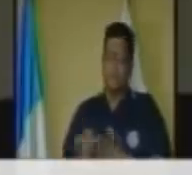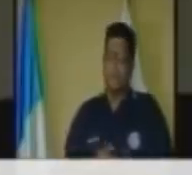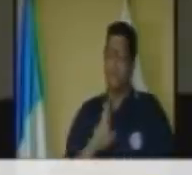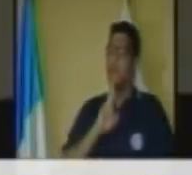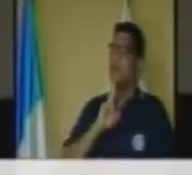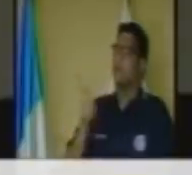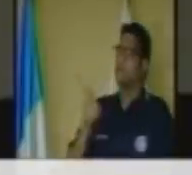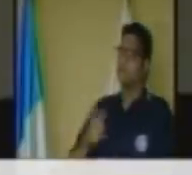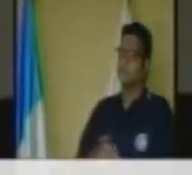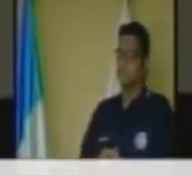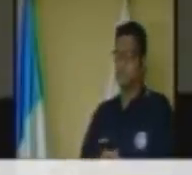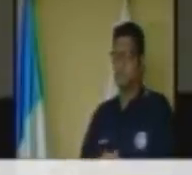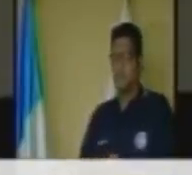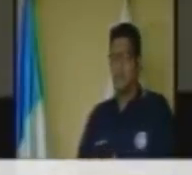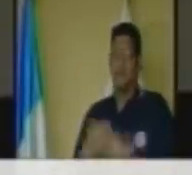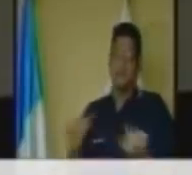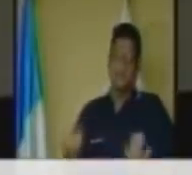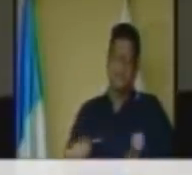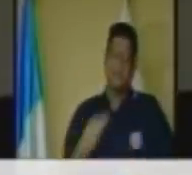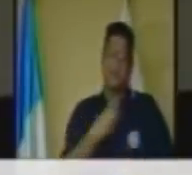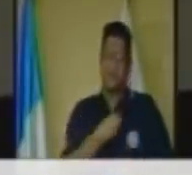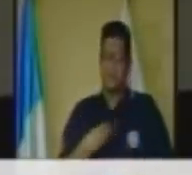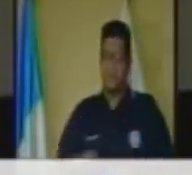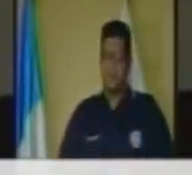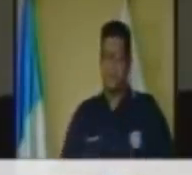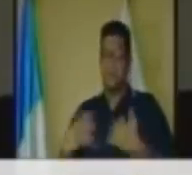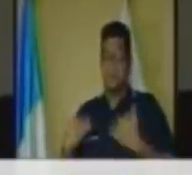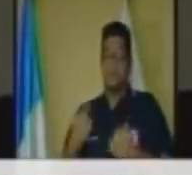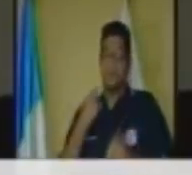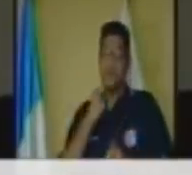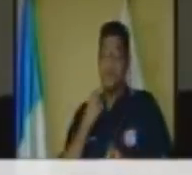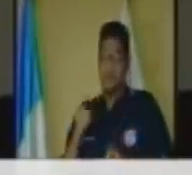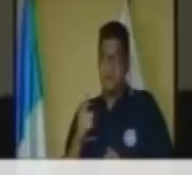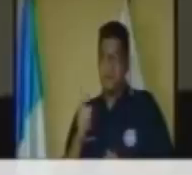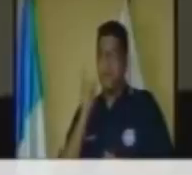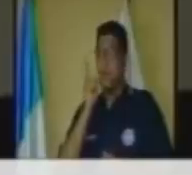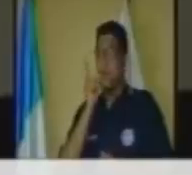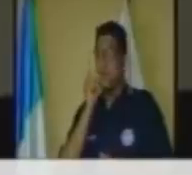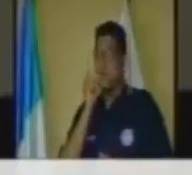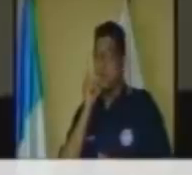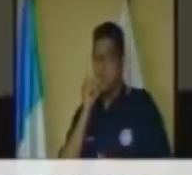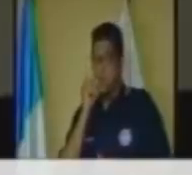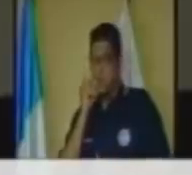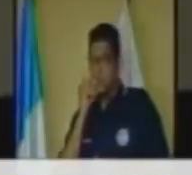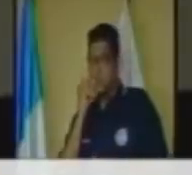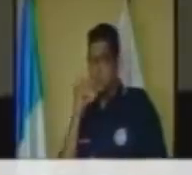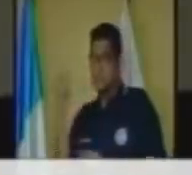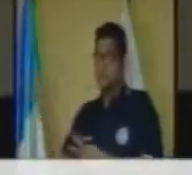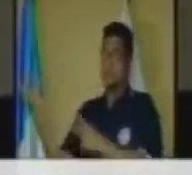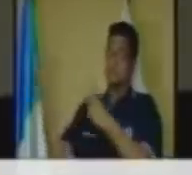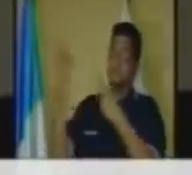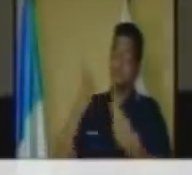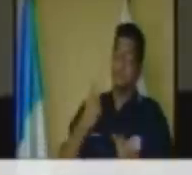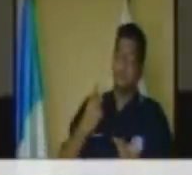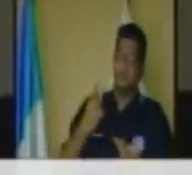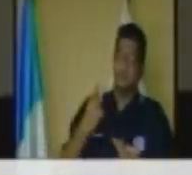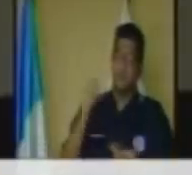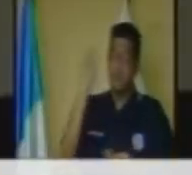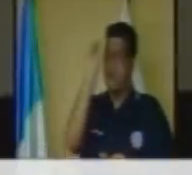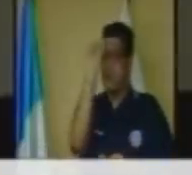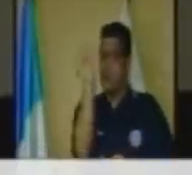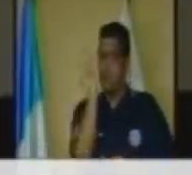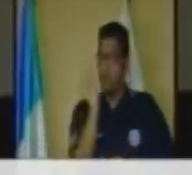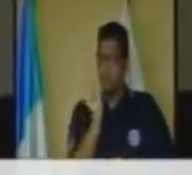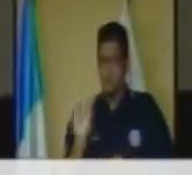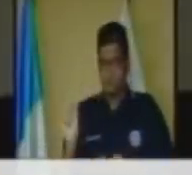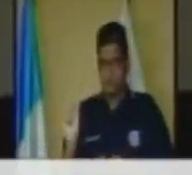señor ministro y el señor presidente, el pasajero originó en Italia. Sin embargo, posiblemente la confusión que se